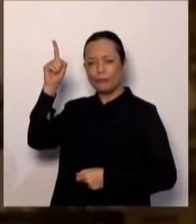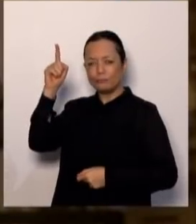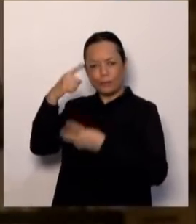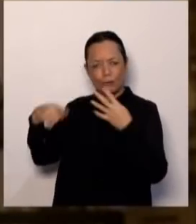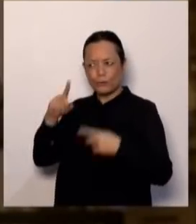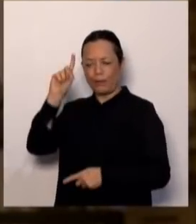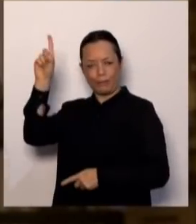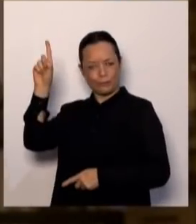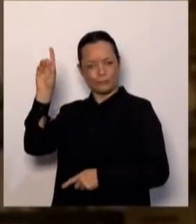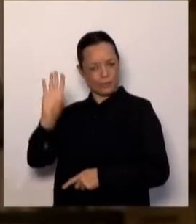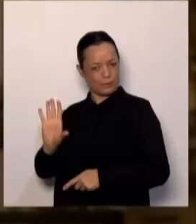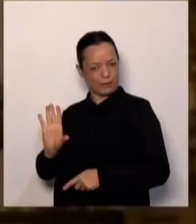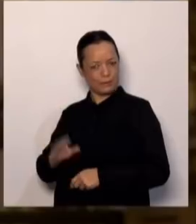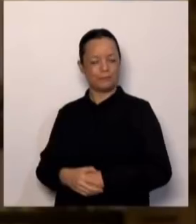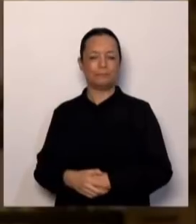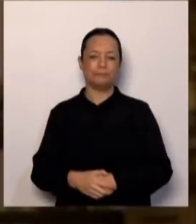Dios.